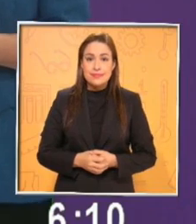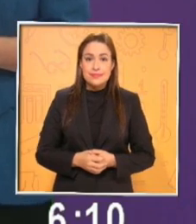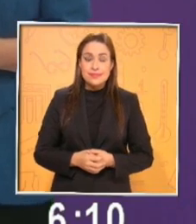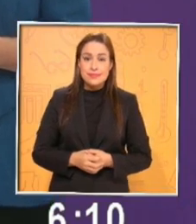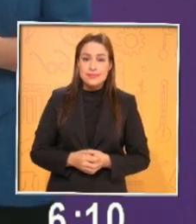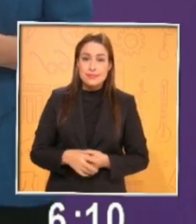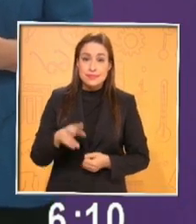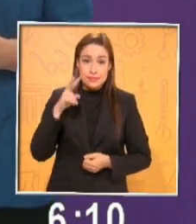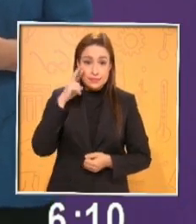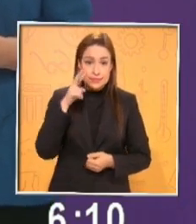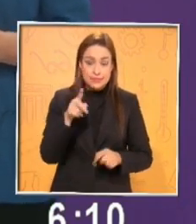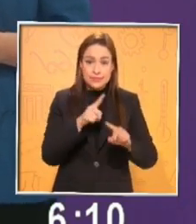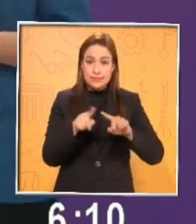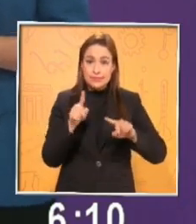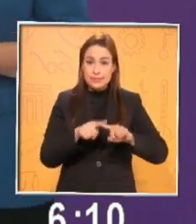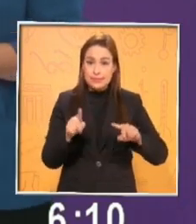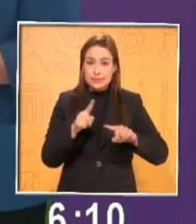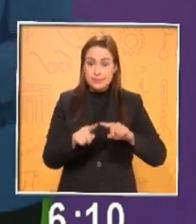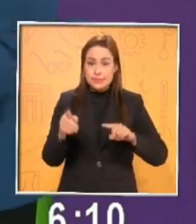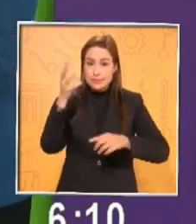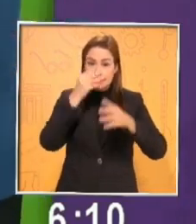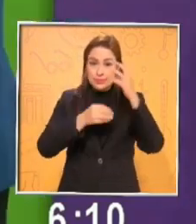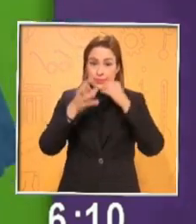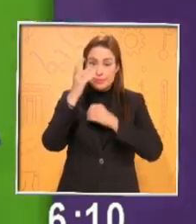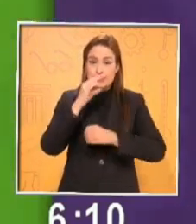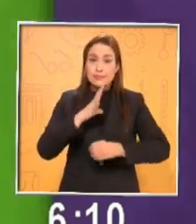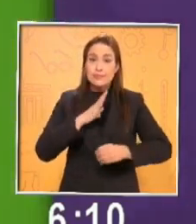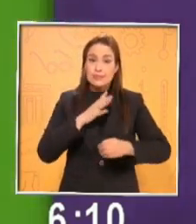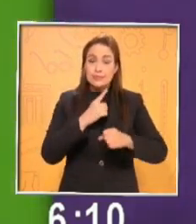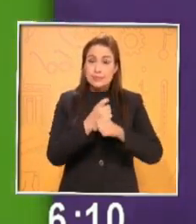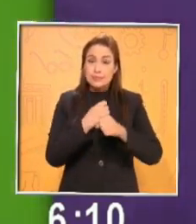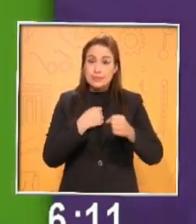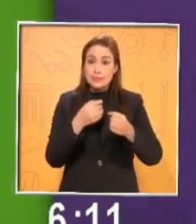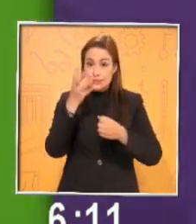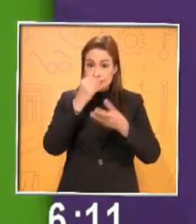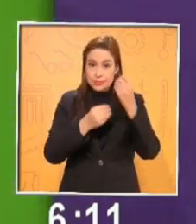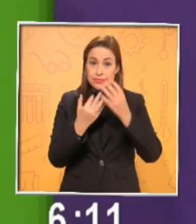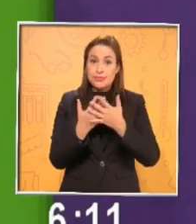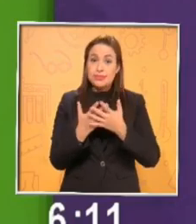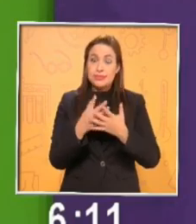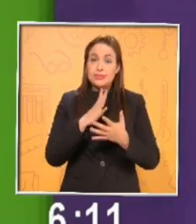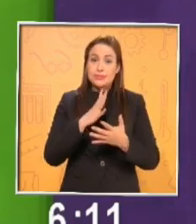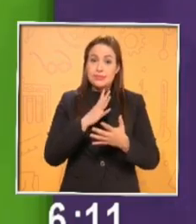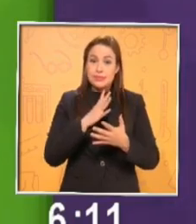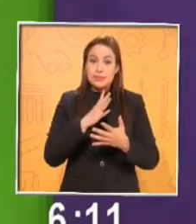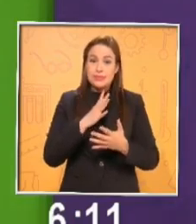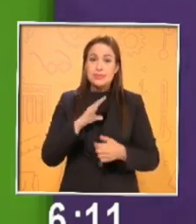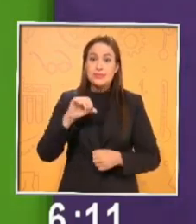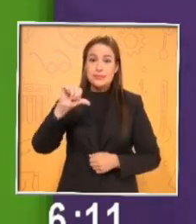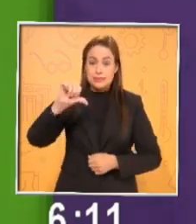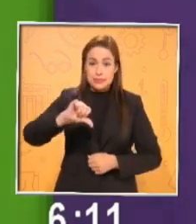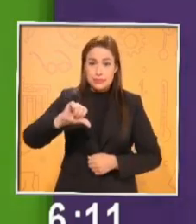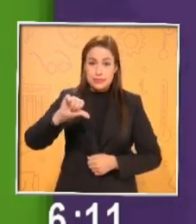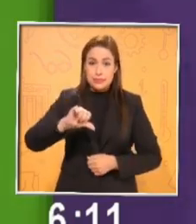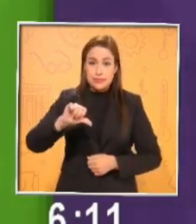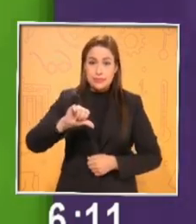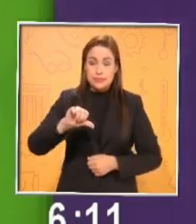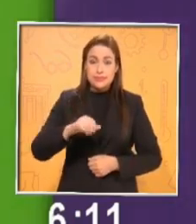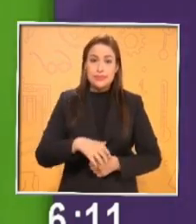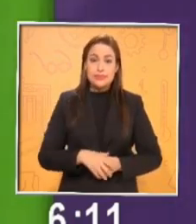contemplamos varios contenidos del primer aprendizaje esperado. El día de hoy, después de